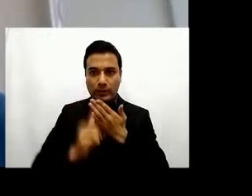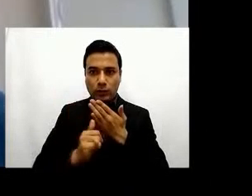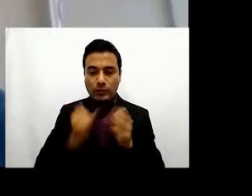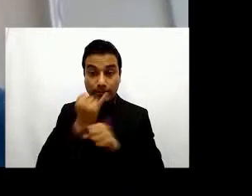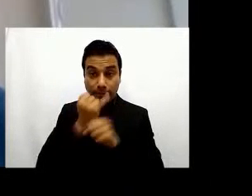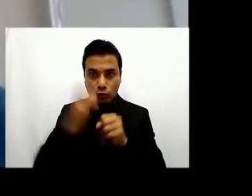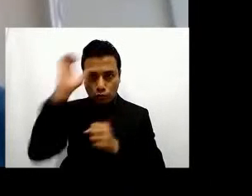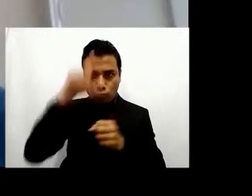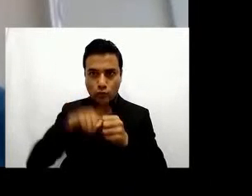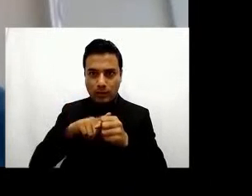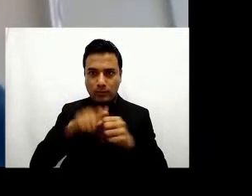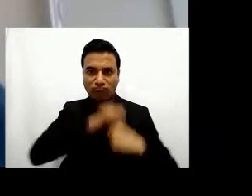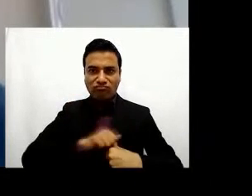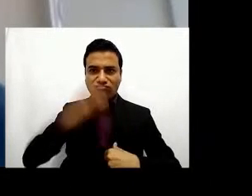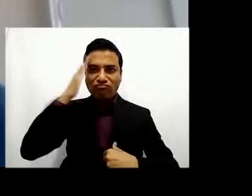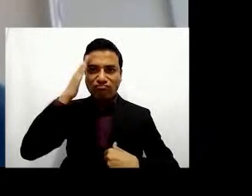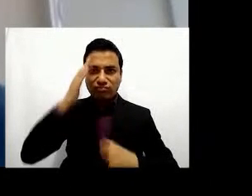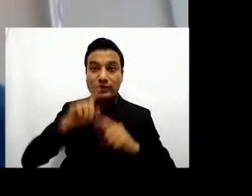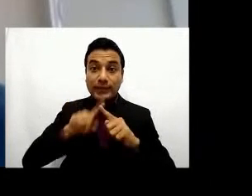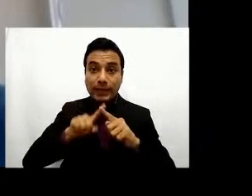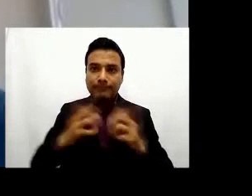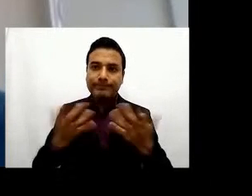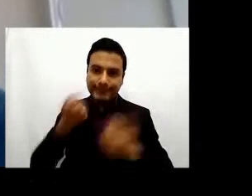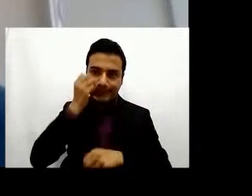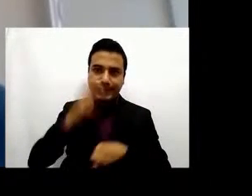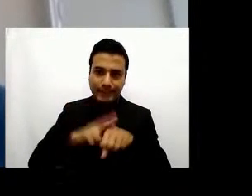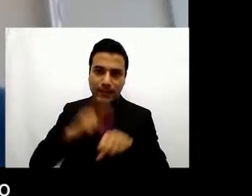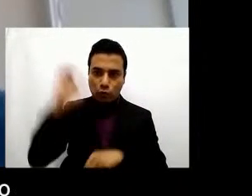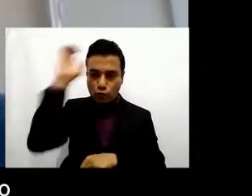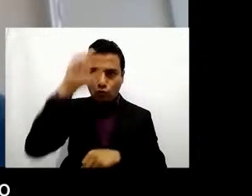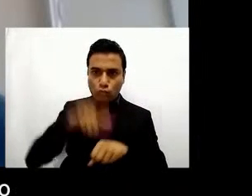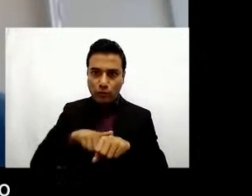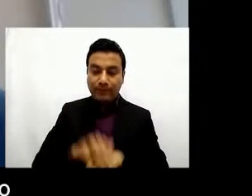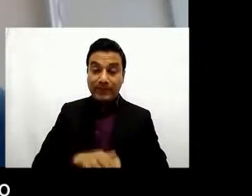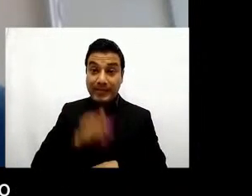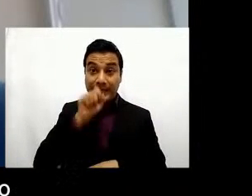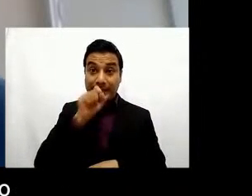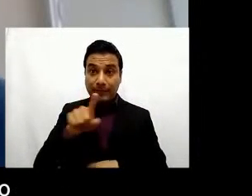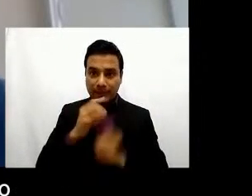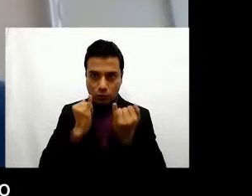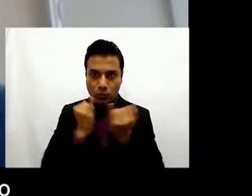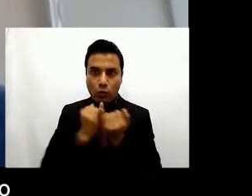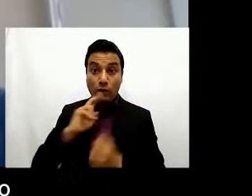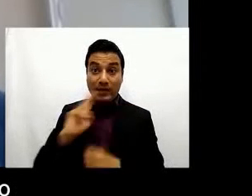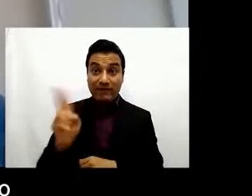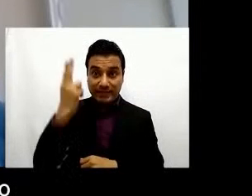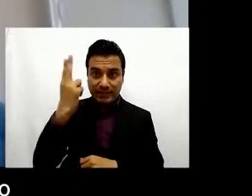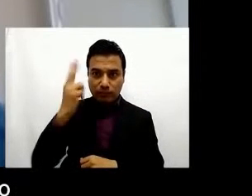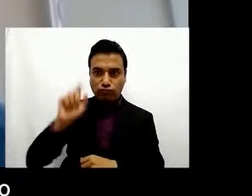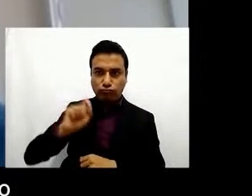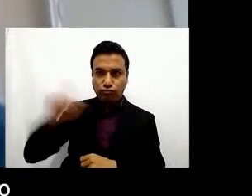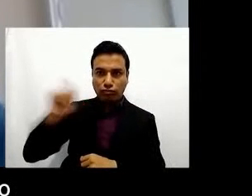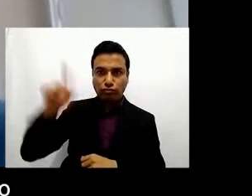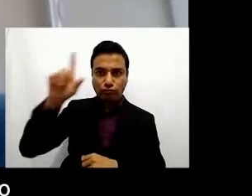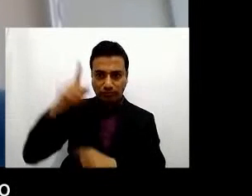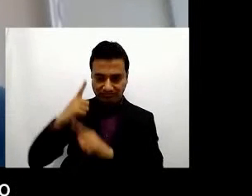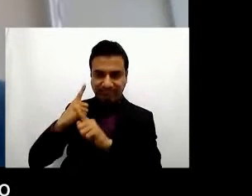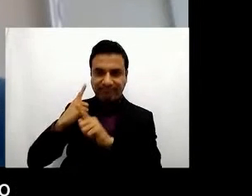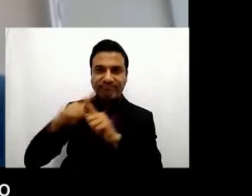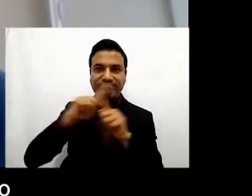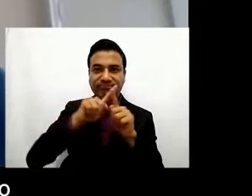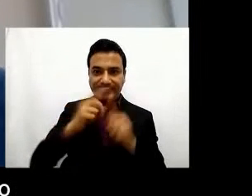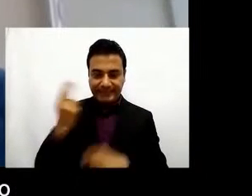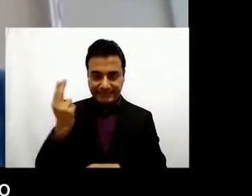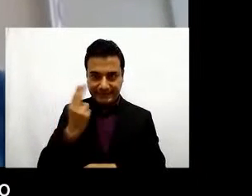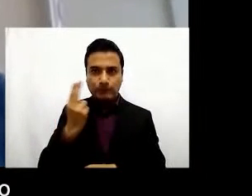supuesto encabezado por la Secretaría de la Cultura, pero también por las universidades que existen